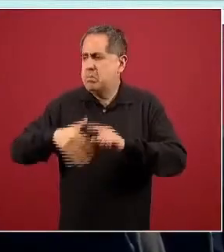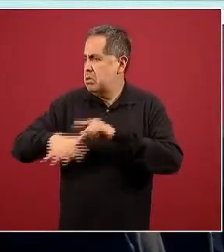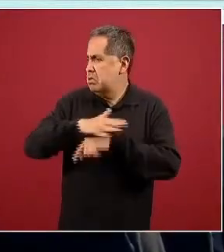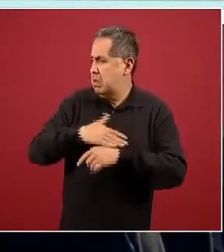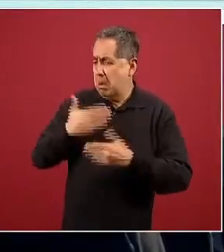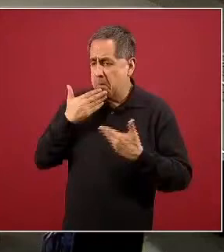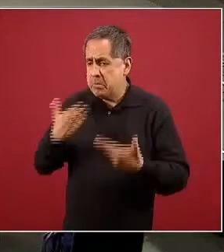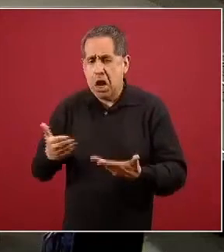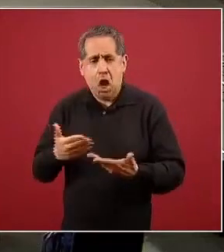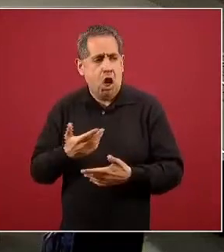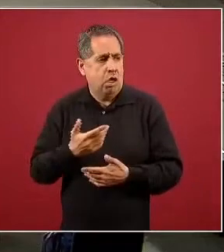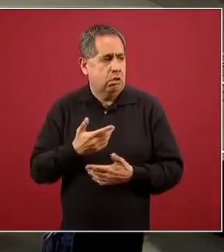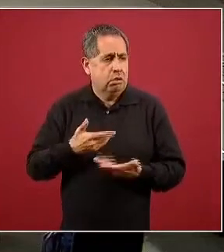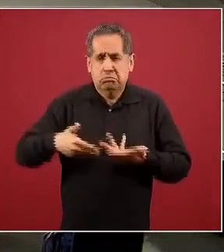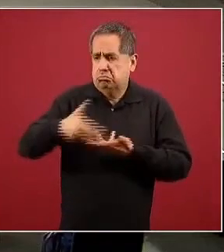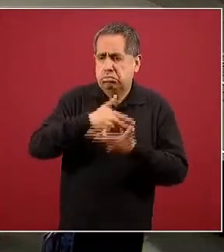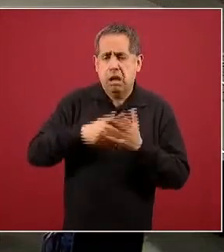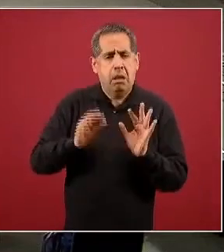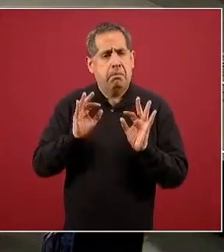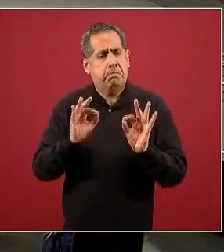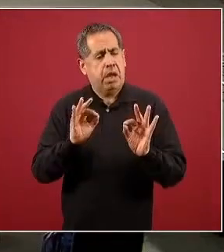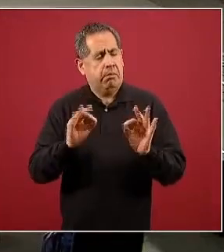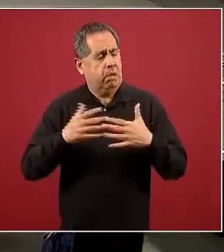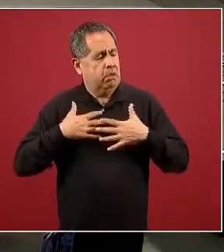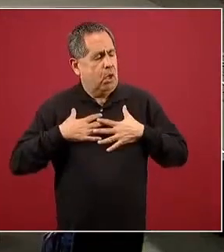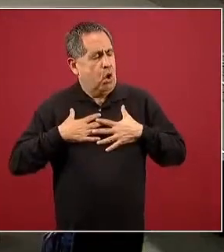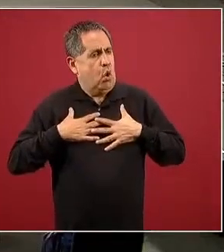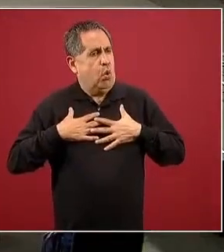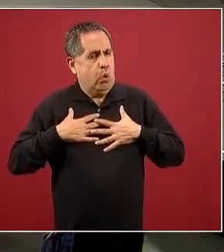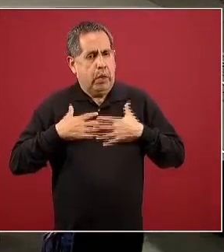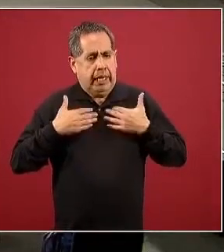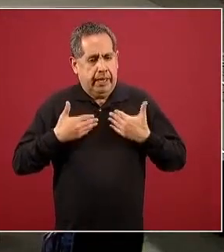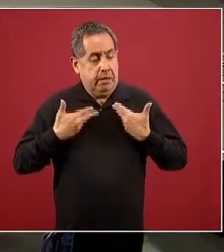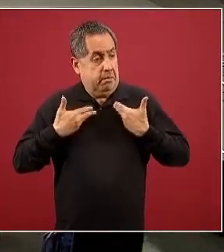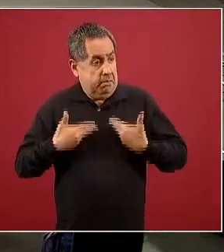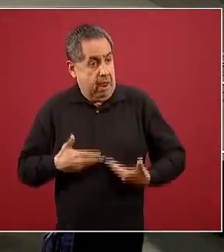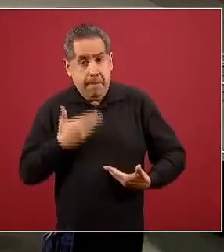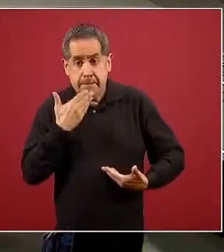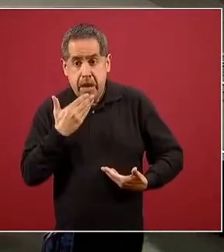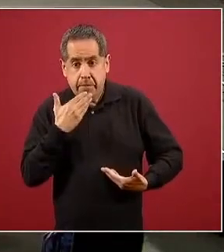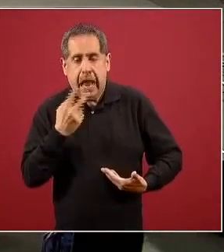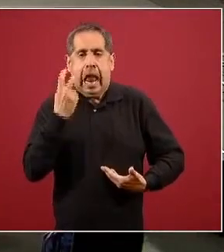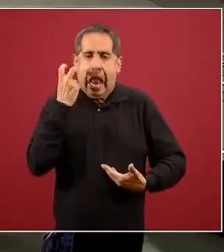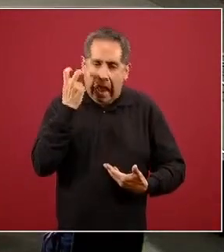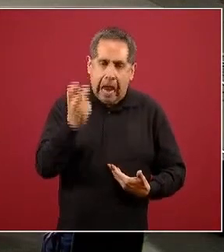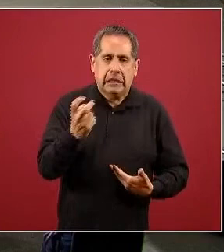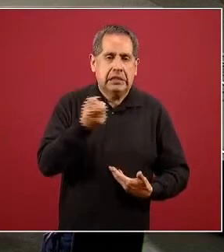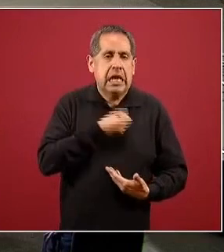familiar, social, etcétera. Podría seguir yo mencionando cuáles son todas las